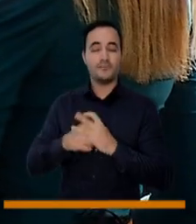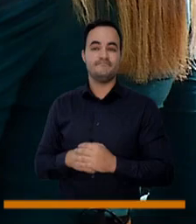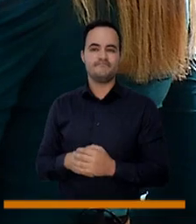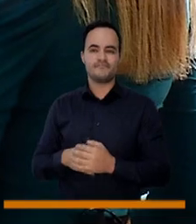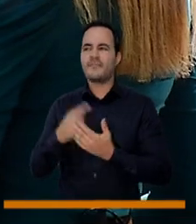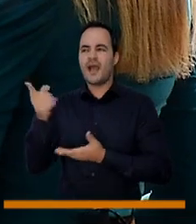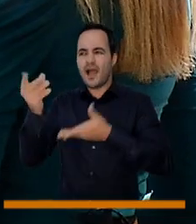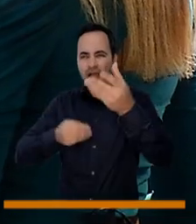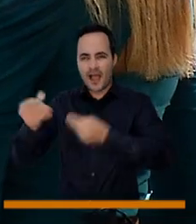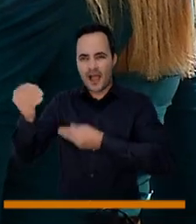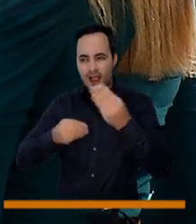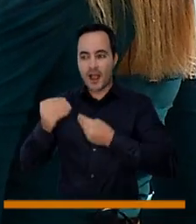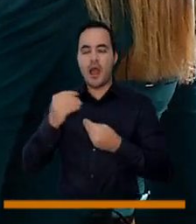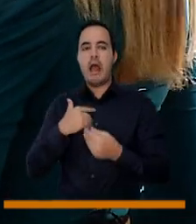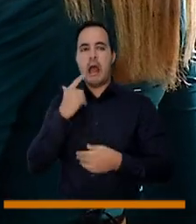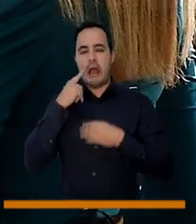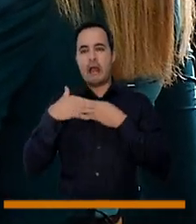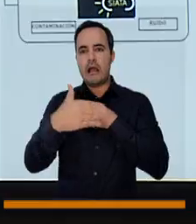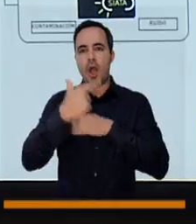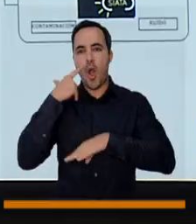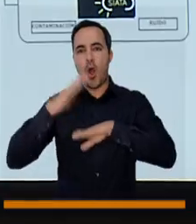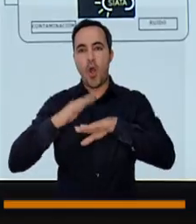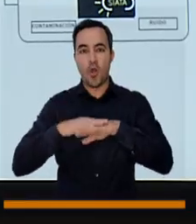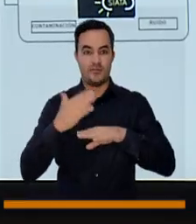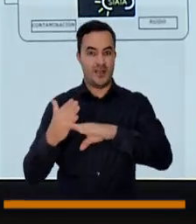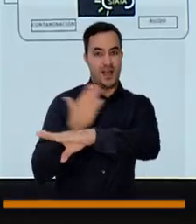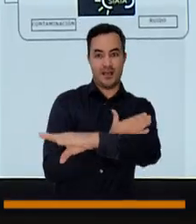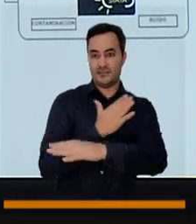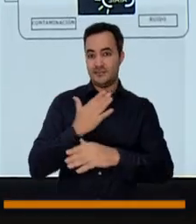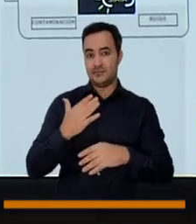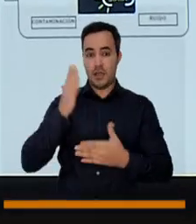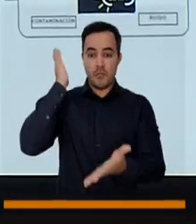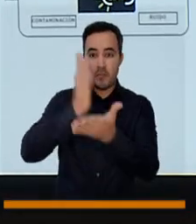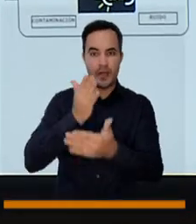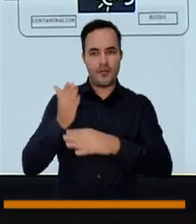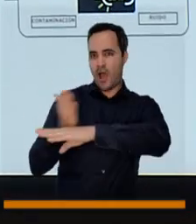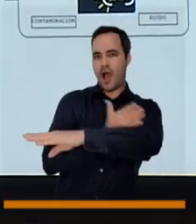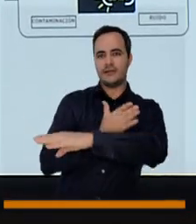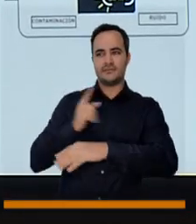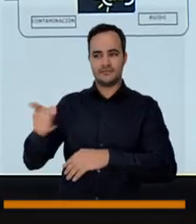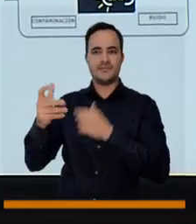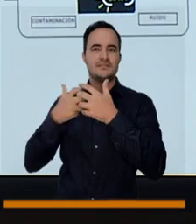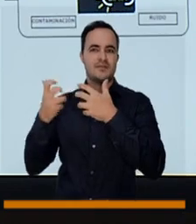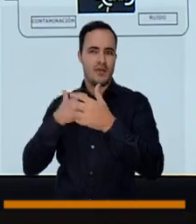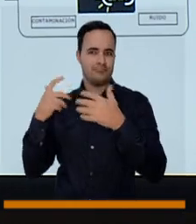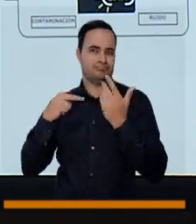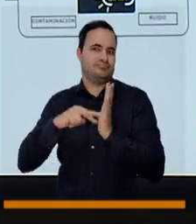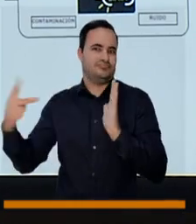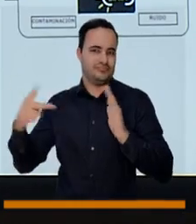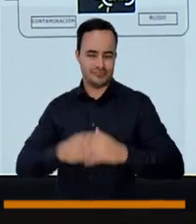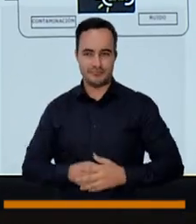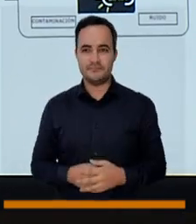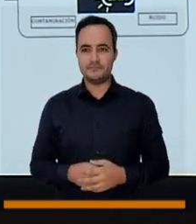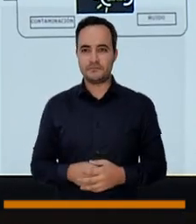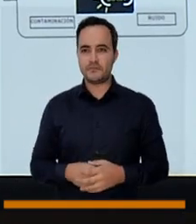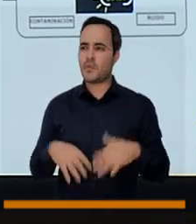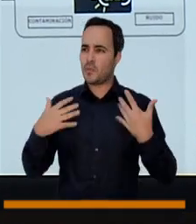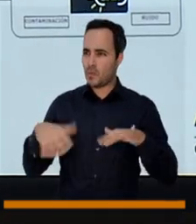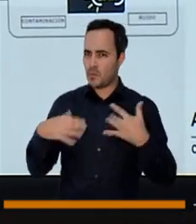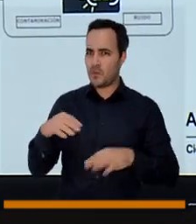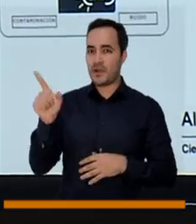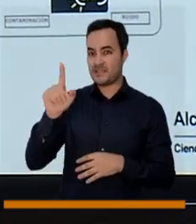los modelos que permiten de manera predictiva establecer comportamientos de la movilidad y de los fenómenos que le son